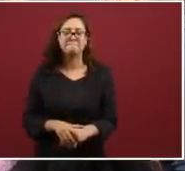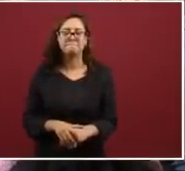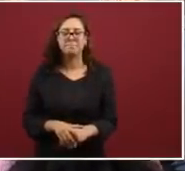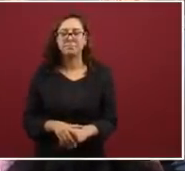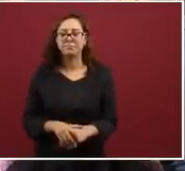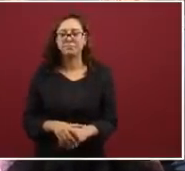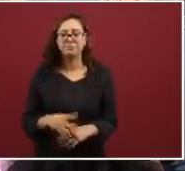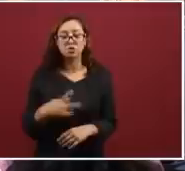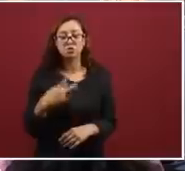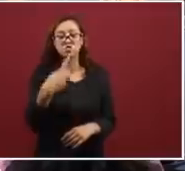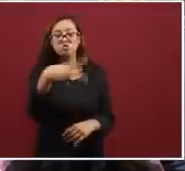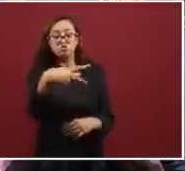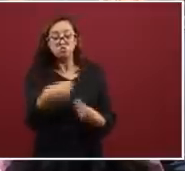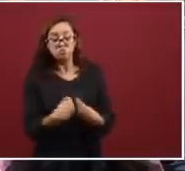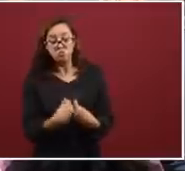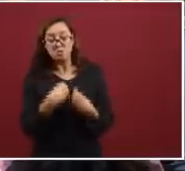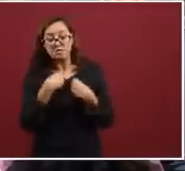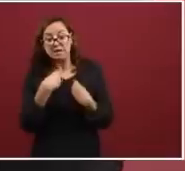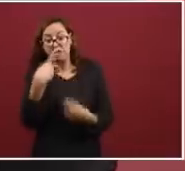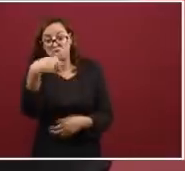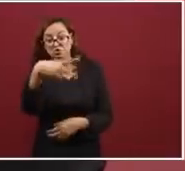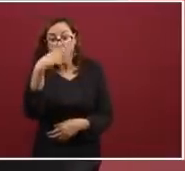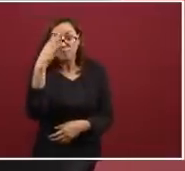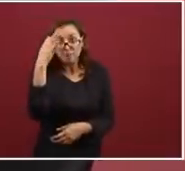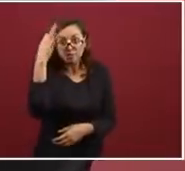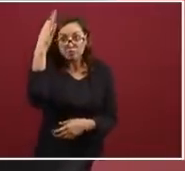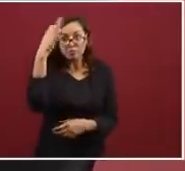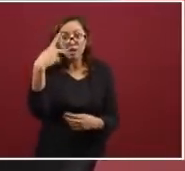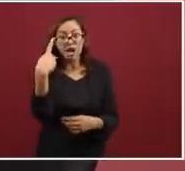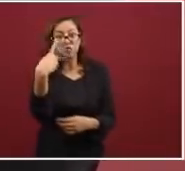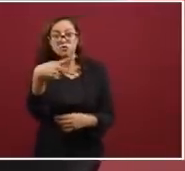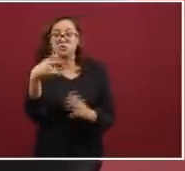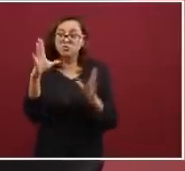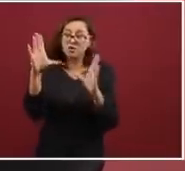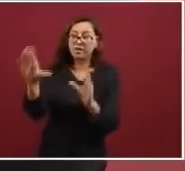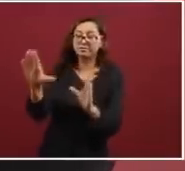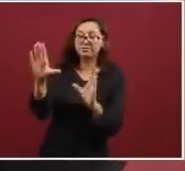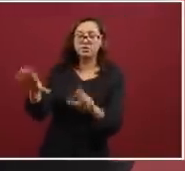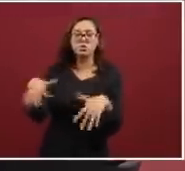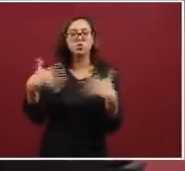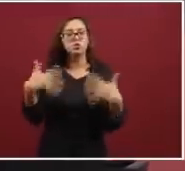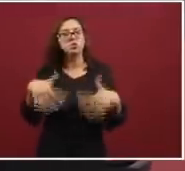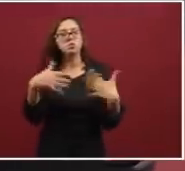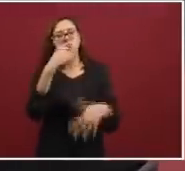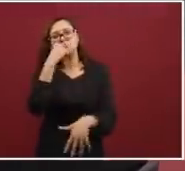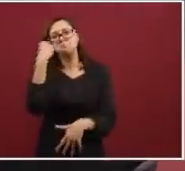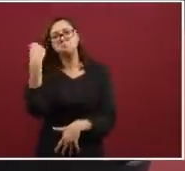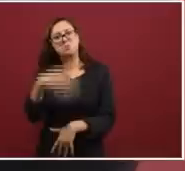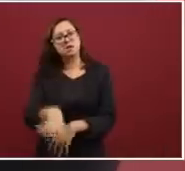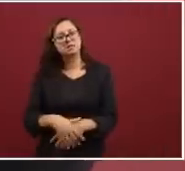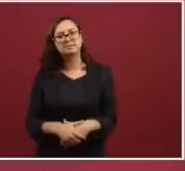forma de vida, esa filosofía, esa doctrina. Entonces, si me dicen